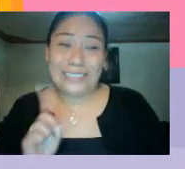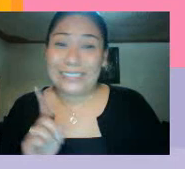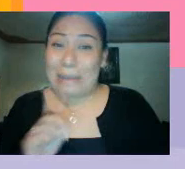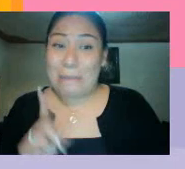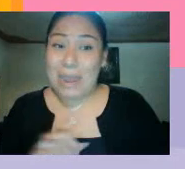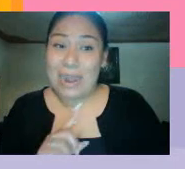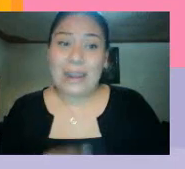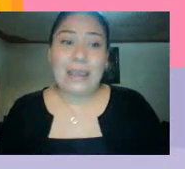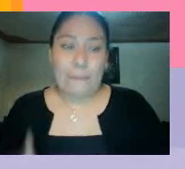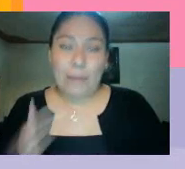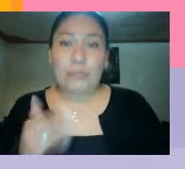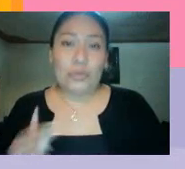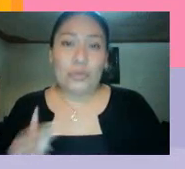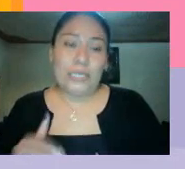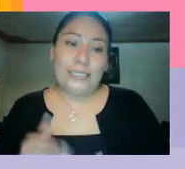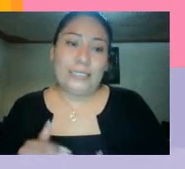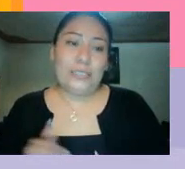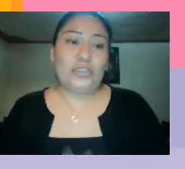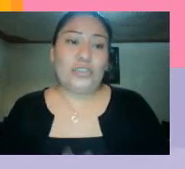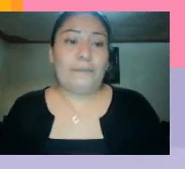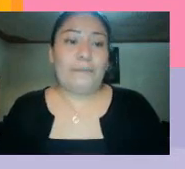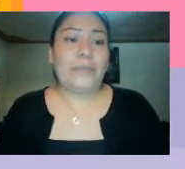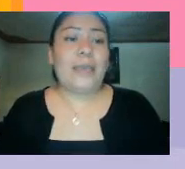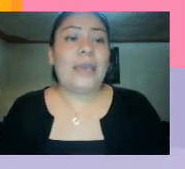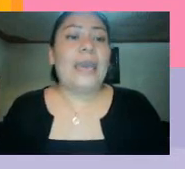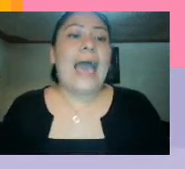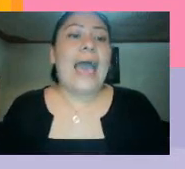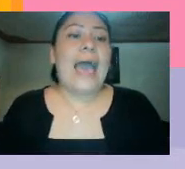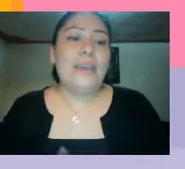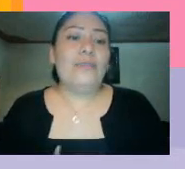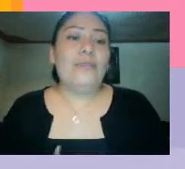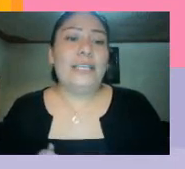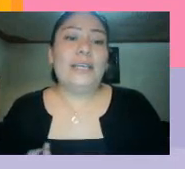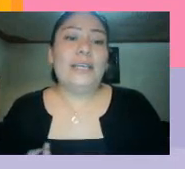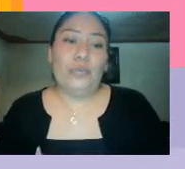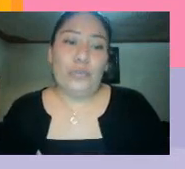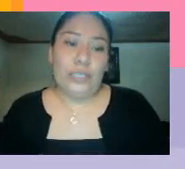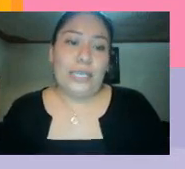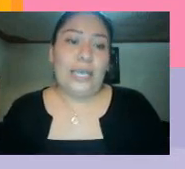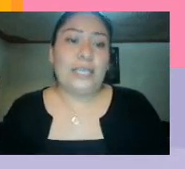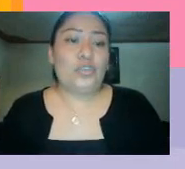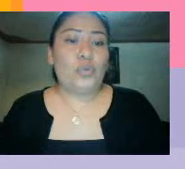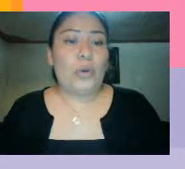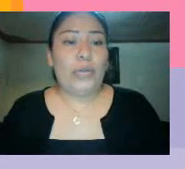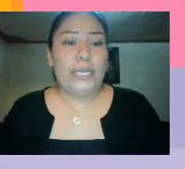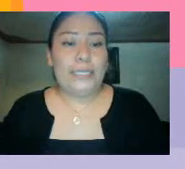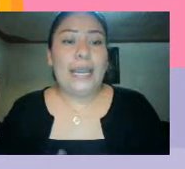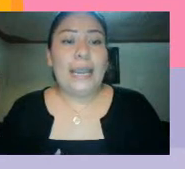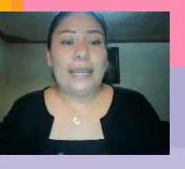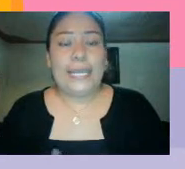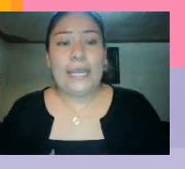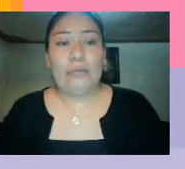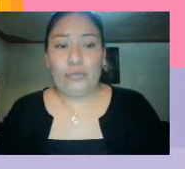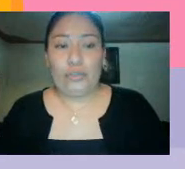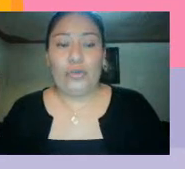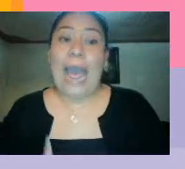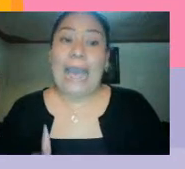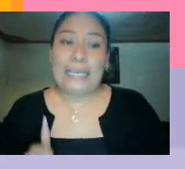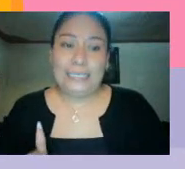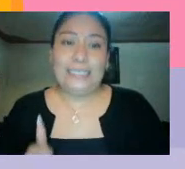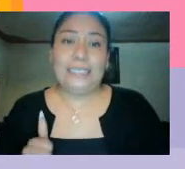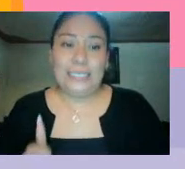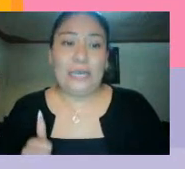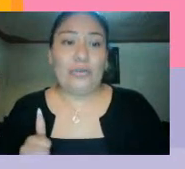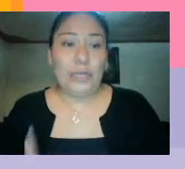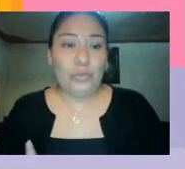creo que esa está mal. Vamos con el inciso C. Había una niña muy bonita. Su abuelita la quería mucho.